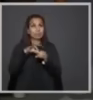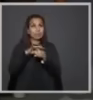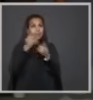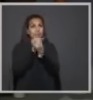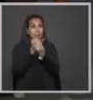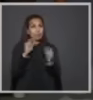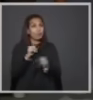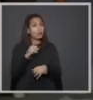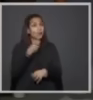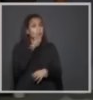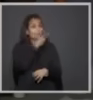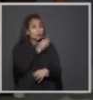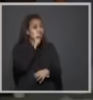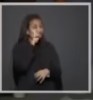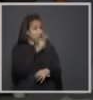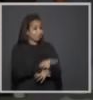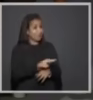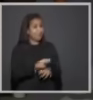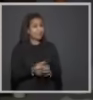Que sean auténticas.